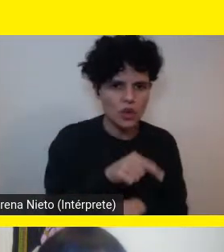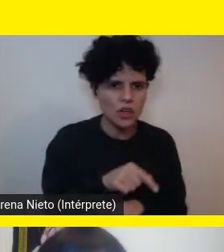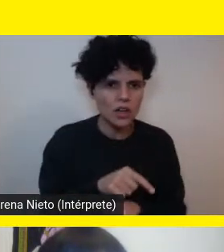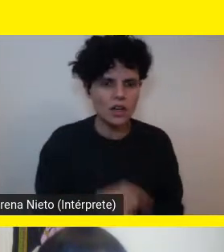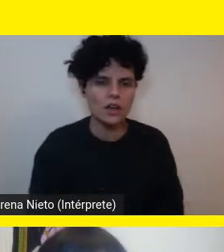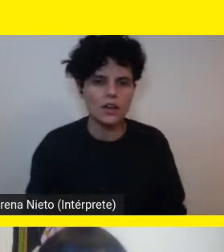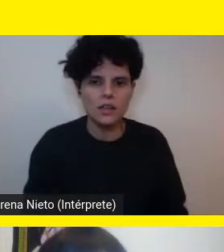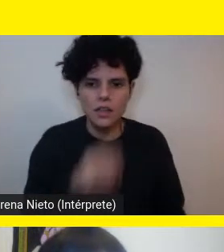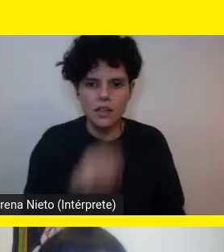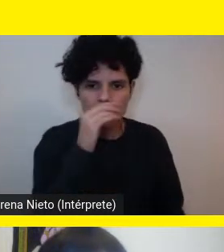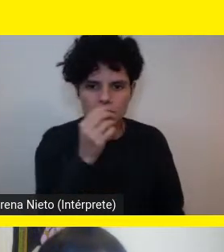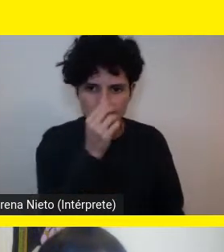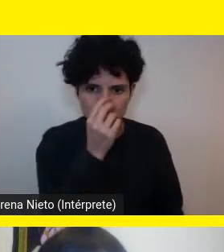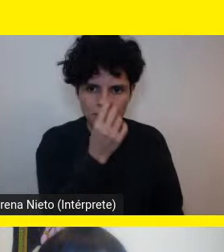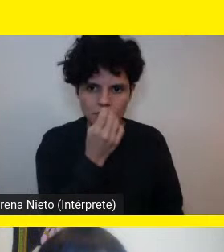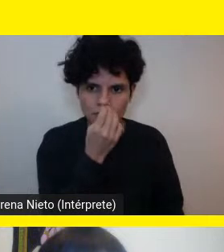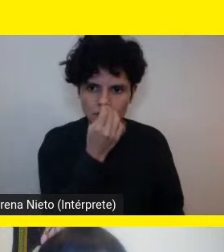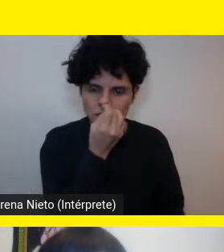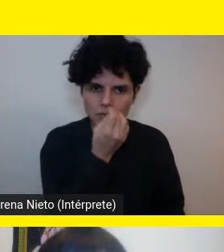se naturaliza